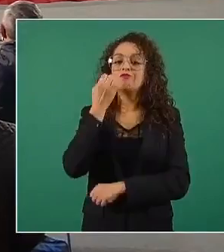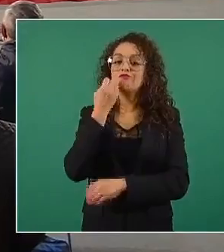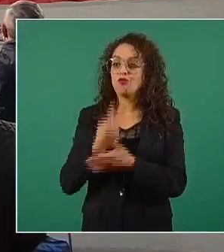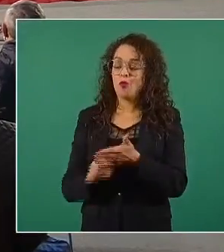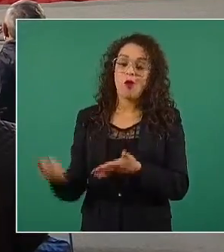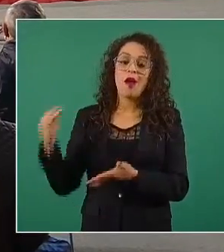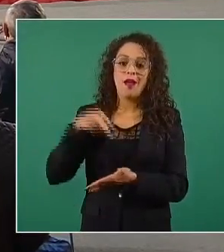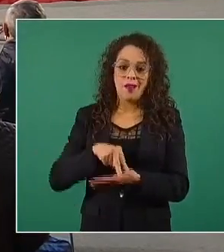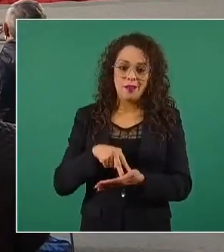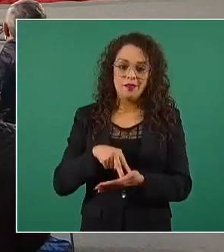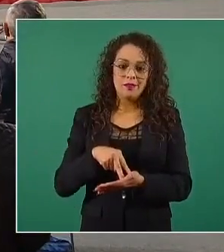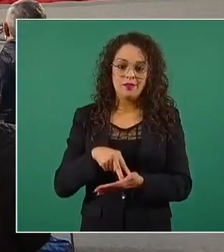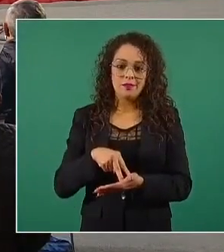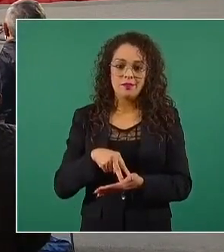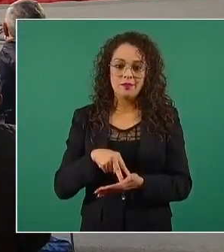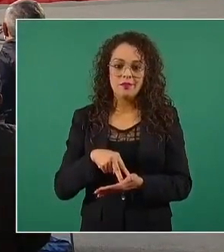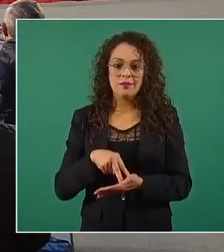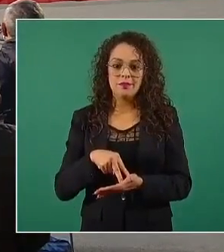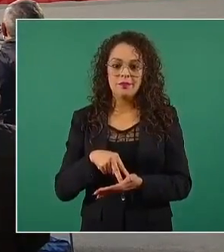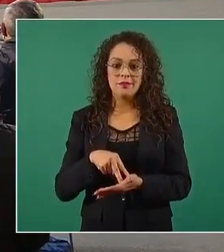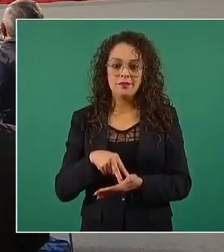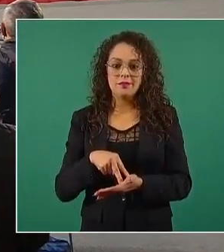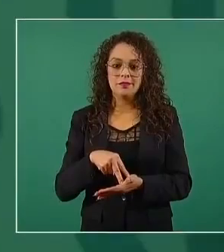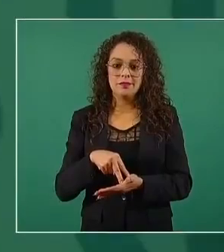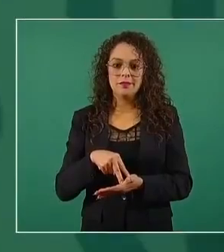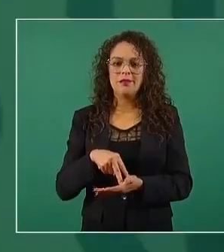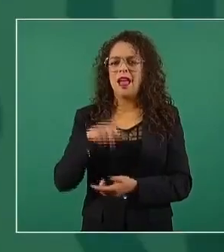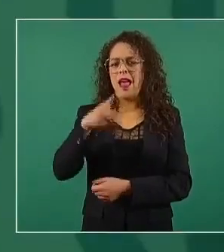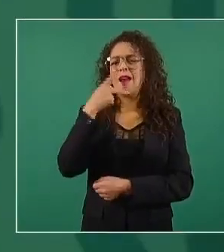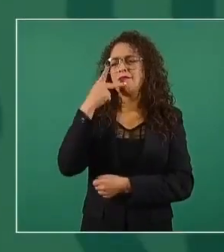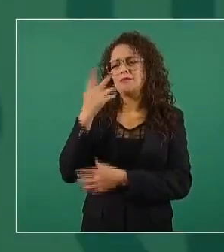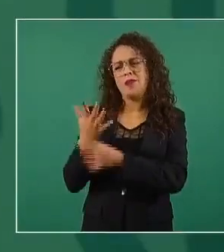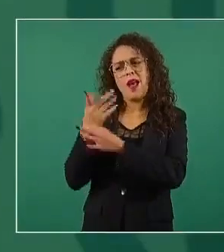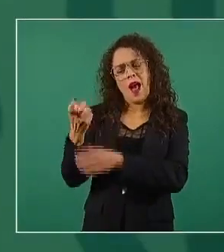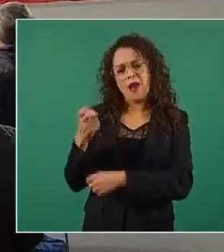No, ni digan eso de que hoy, porque ya saben lo que pasó.